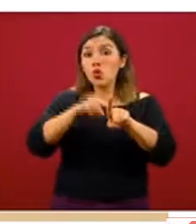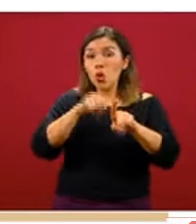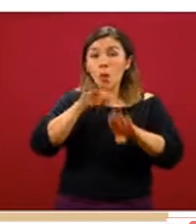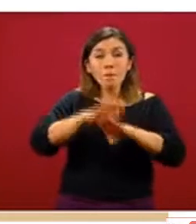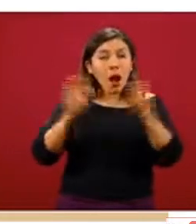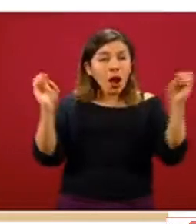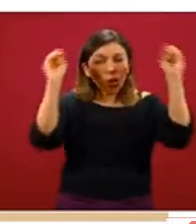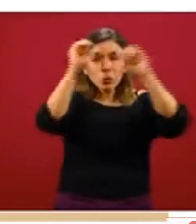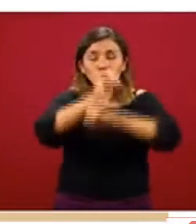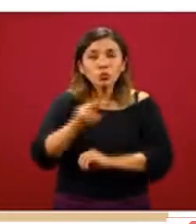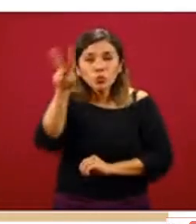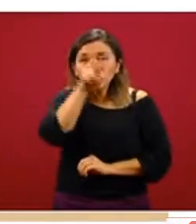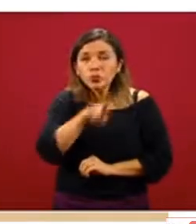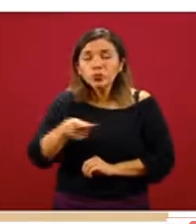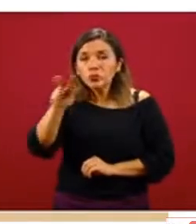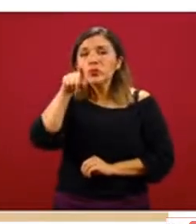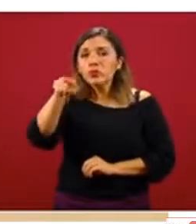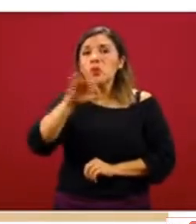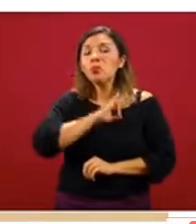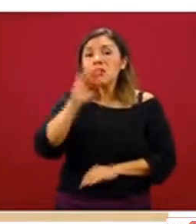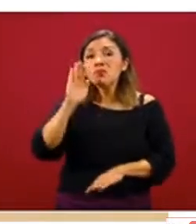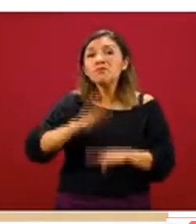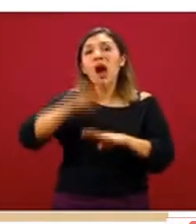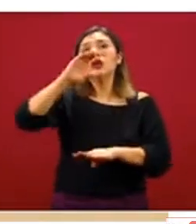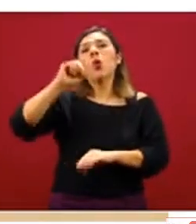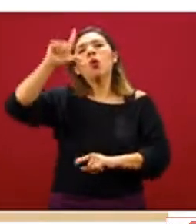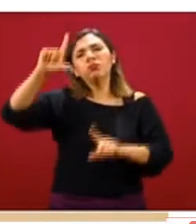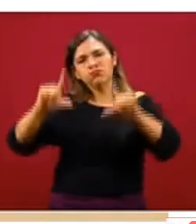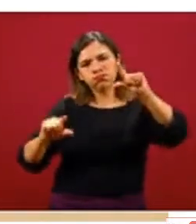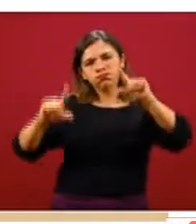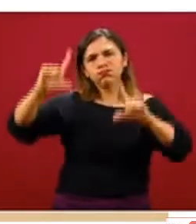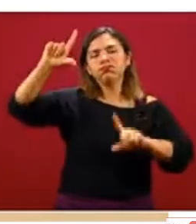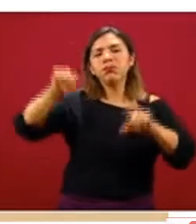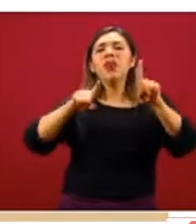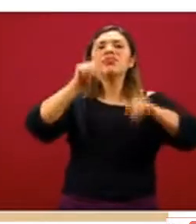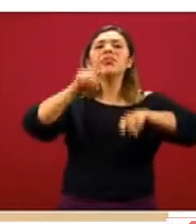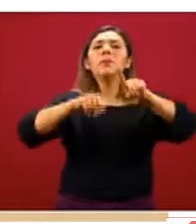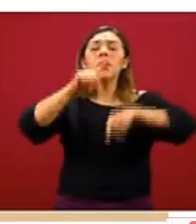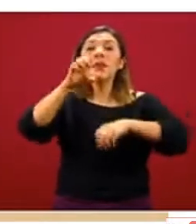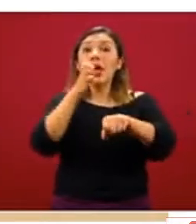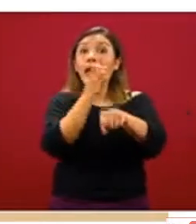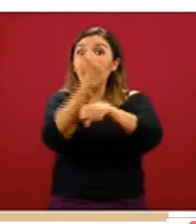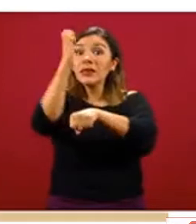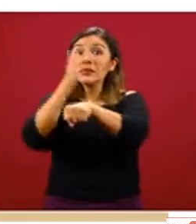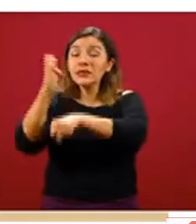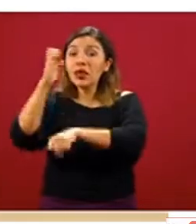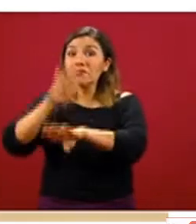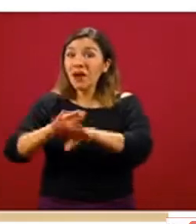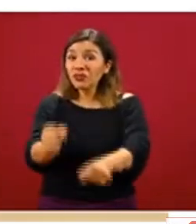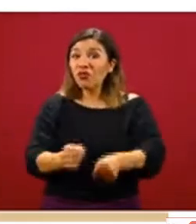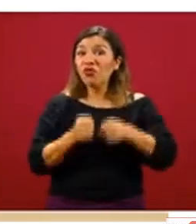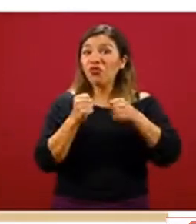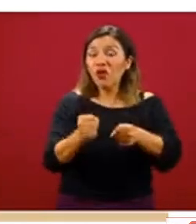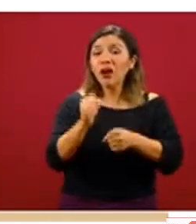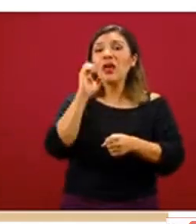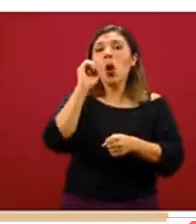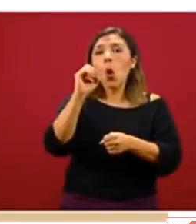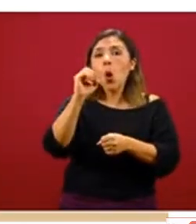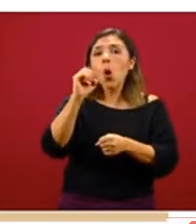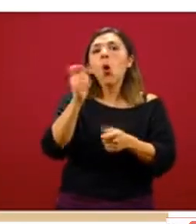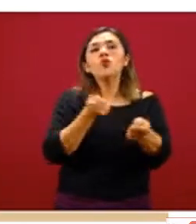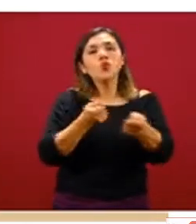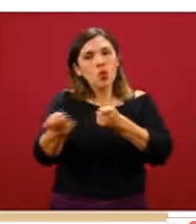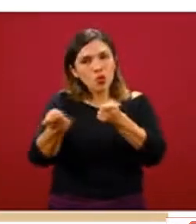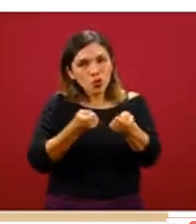más oscuros pueden estar o incrementándose o disminuyendo, dependiendo si en la entidad federativa se intensifica o empieza a haber